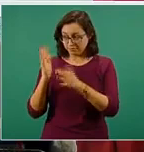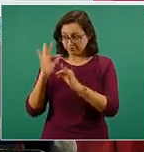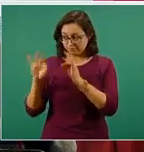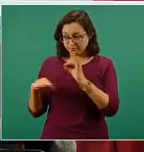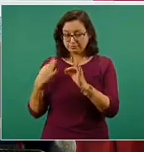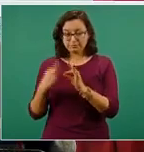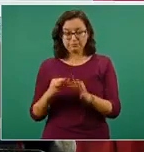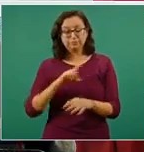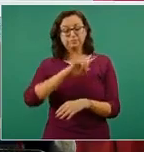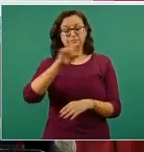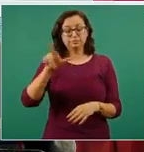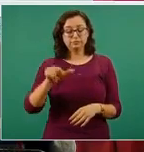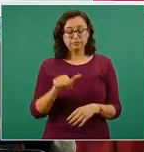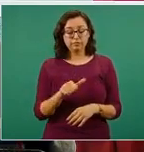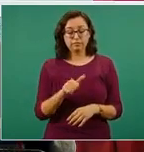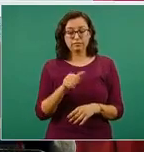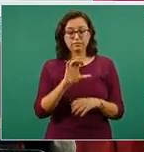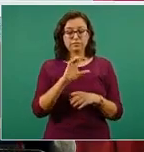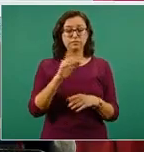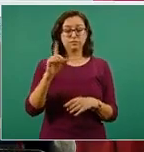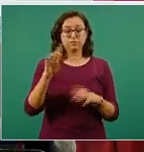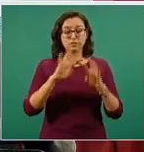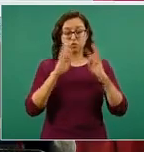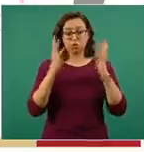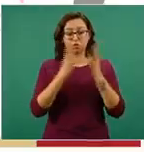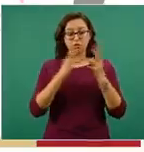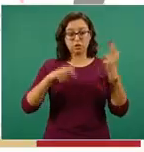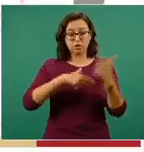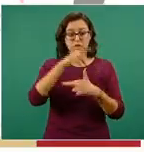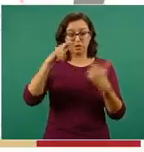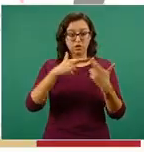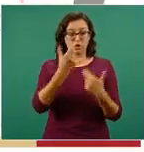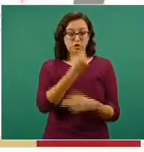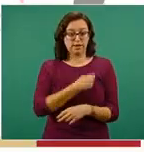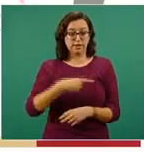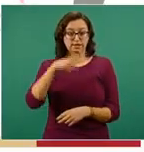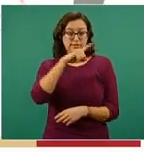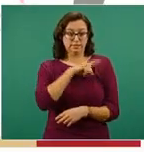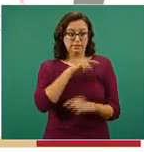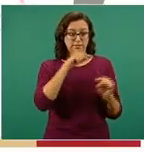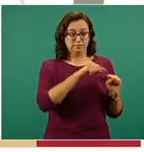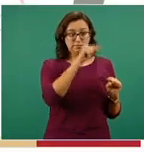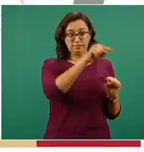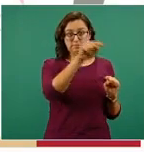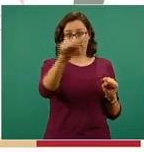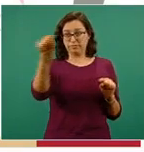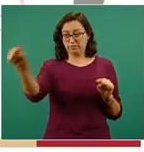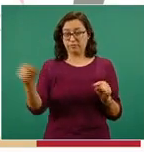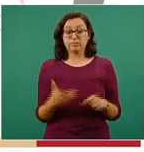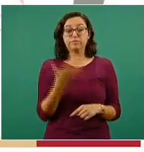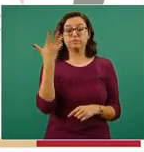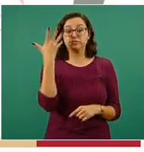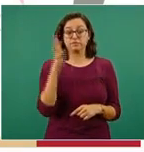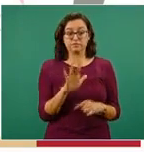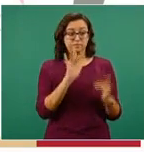salud, 10 en el estado, porque es un estado muy amplio y entonces tenemos que estar enlazados y sesionando permanentemente para